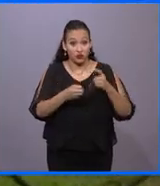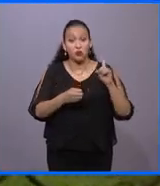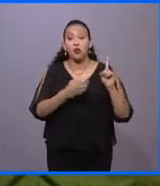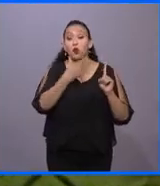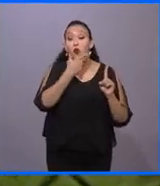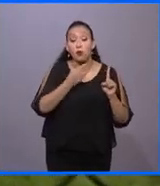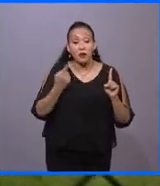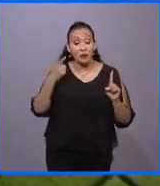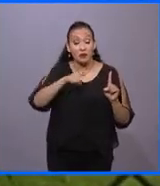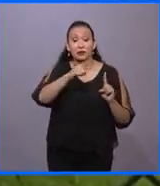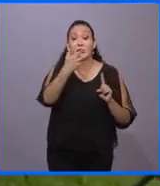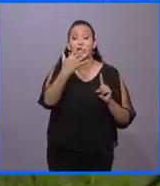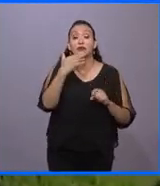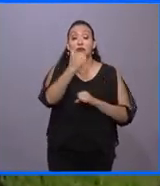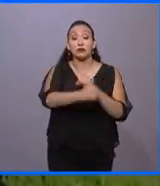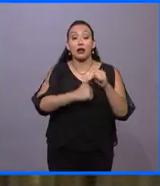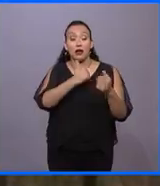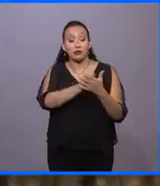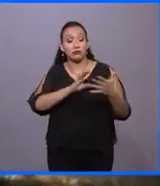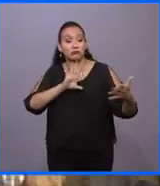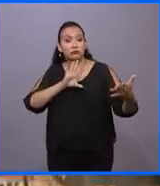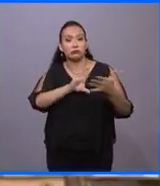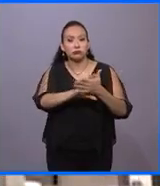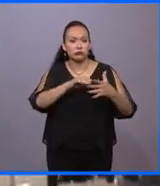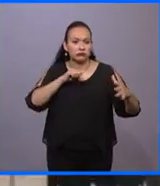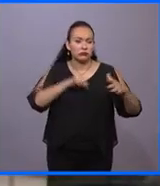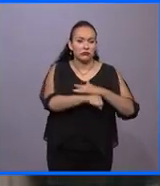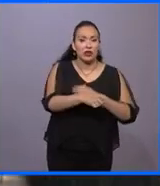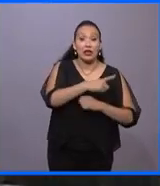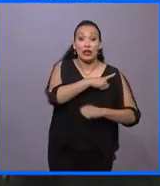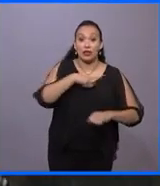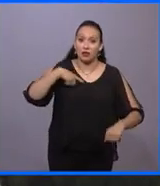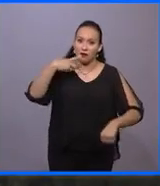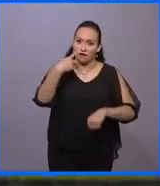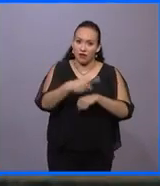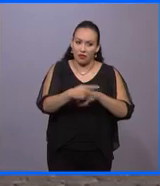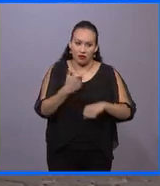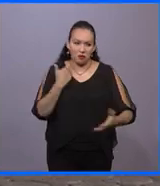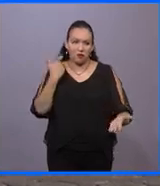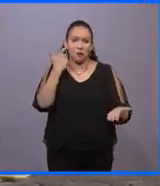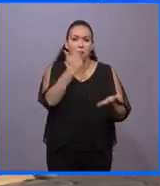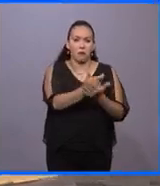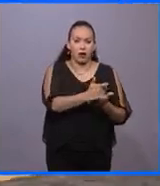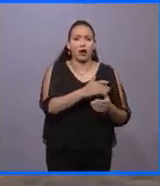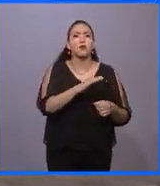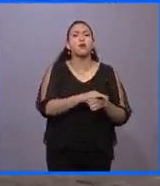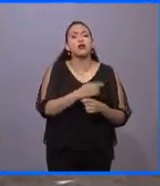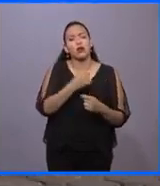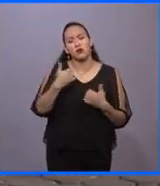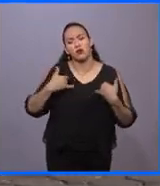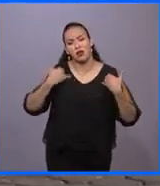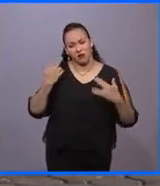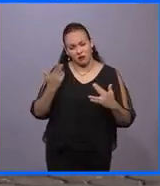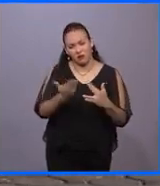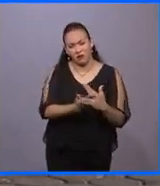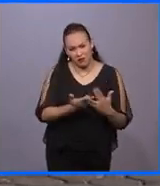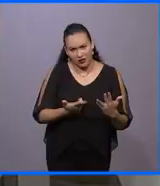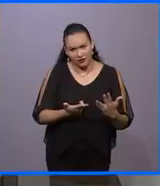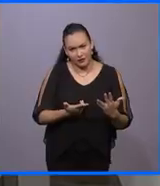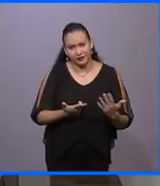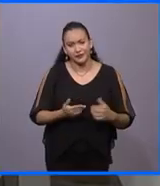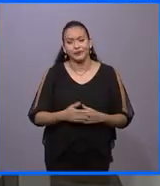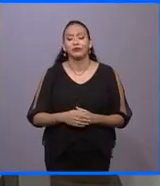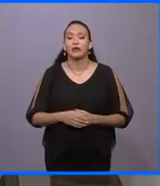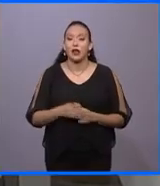fue sentenciado a 50 años de prisión y se le condenó a la reparación del daño material y moral por haber asesinado a una adolescente. Explicó